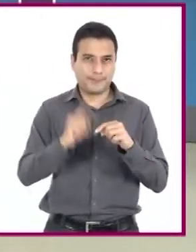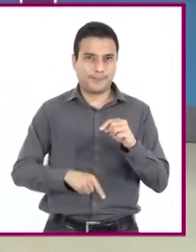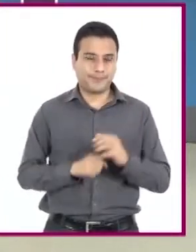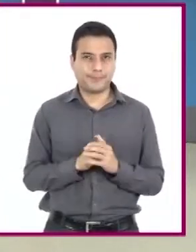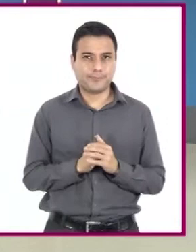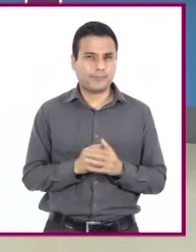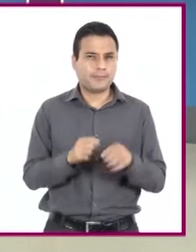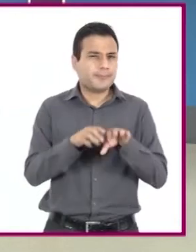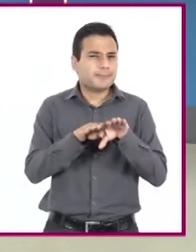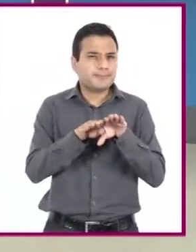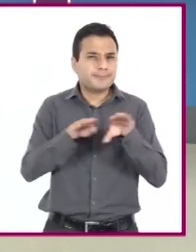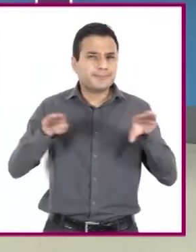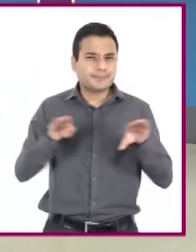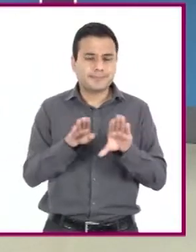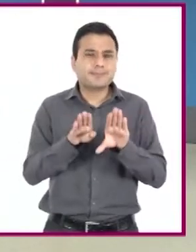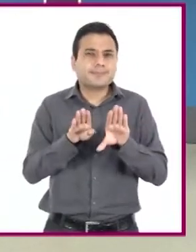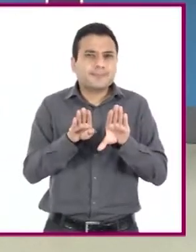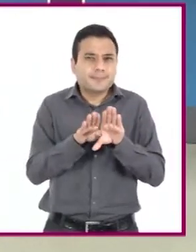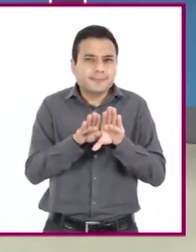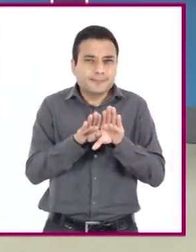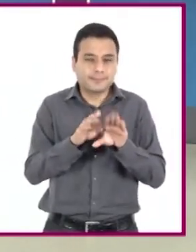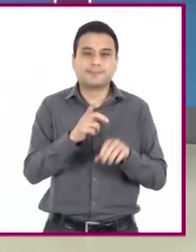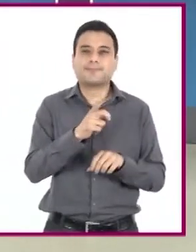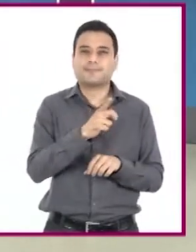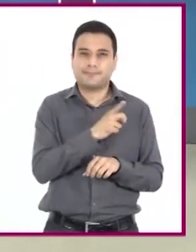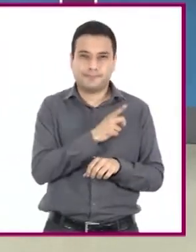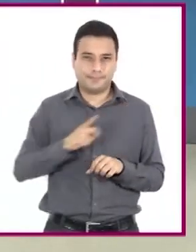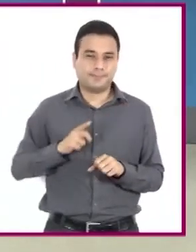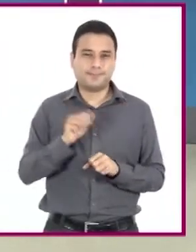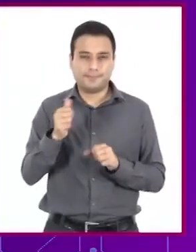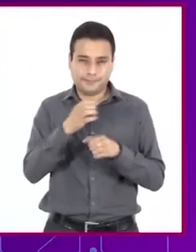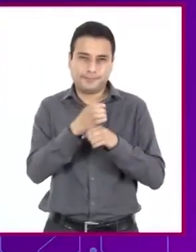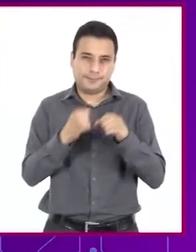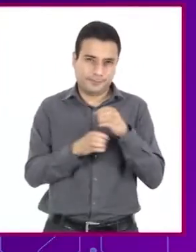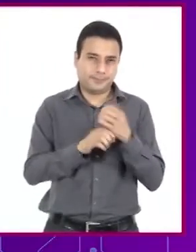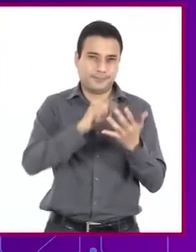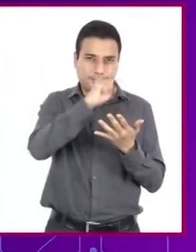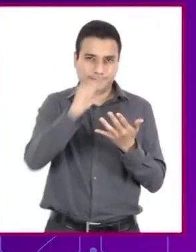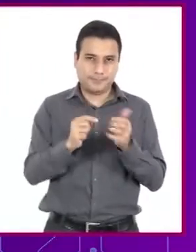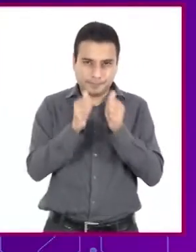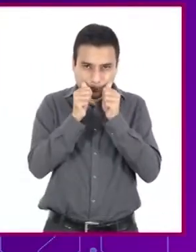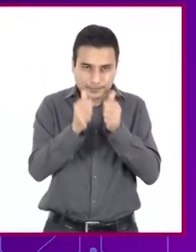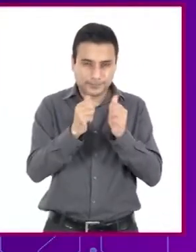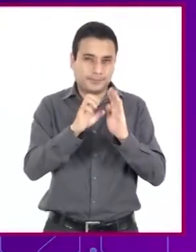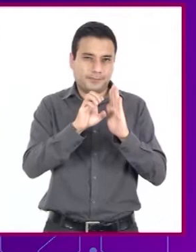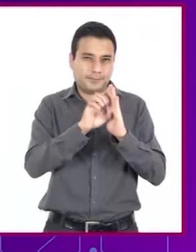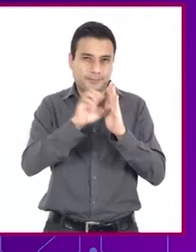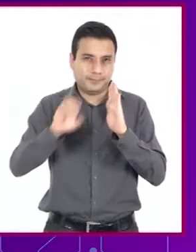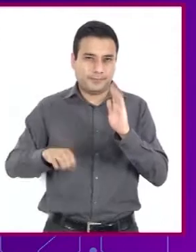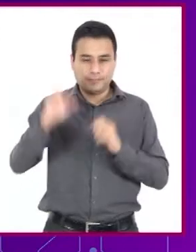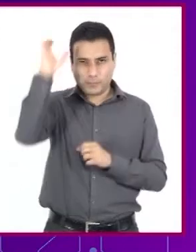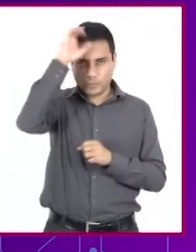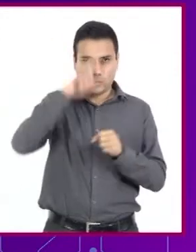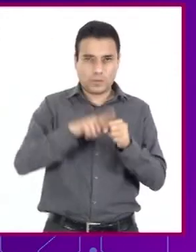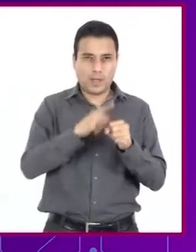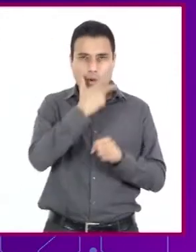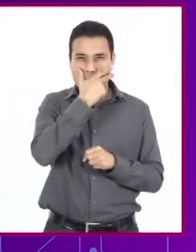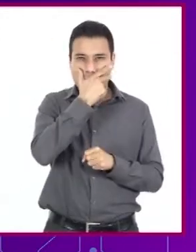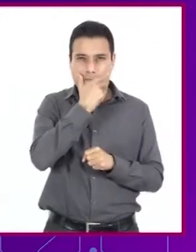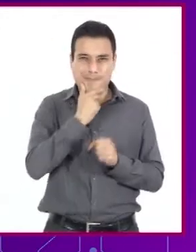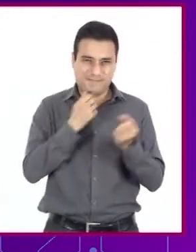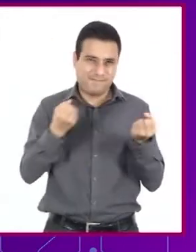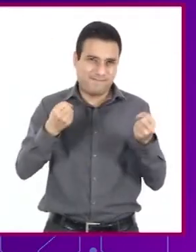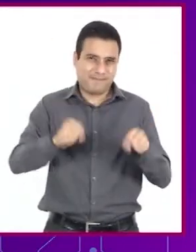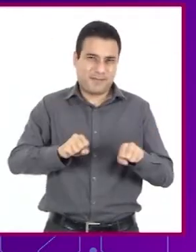se deben atender otras desigualdades y causas, por ejemplo, la cultura patriarcal, que pone en